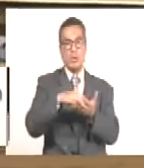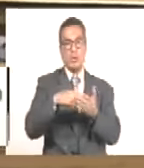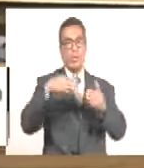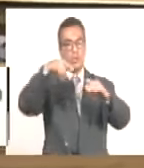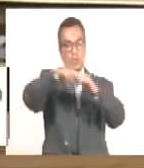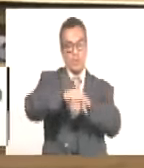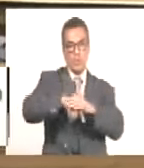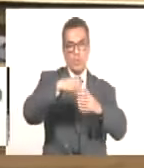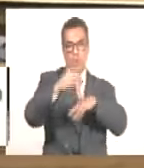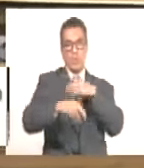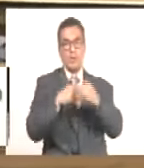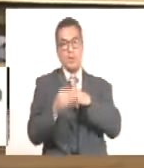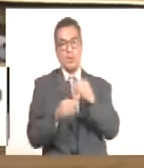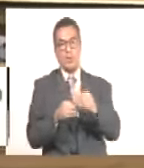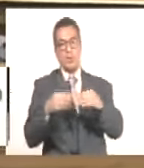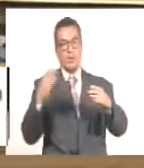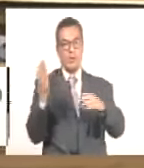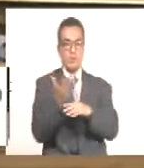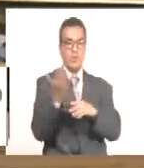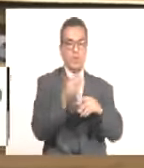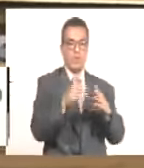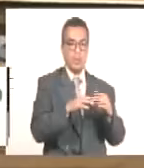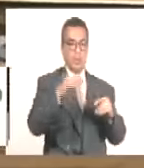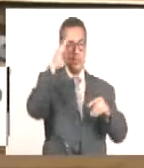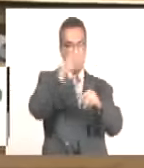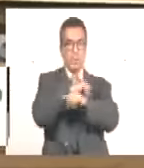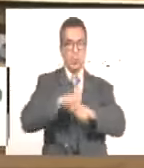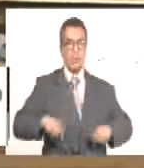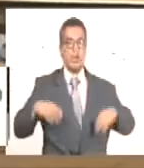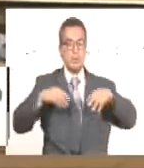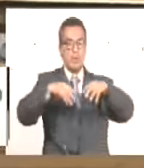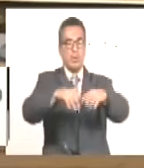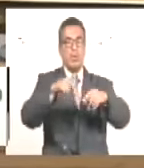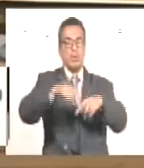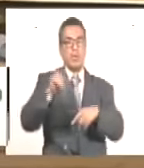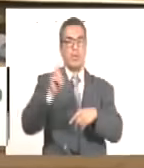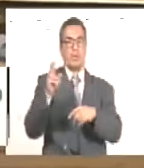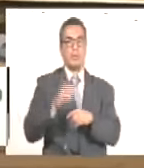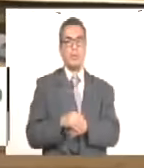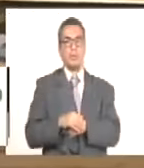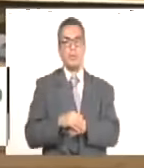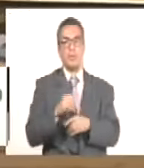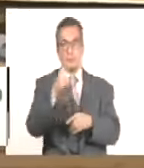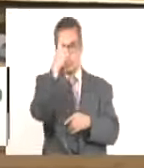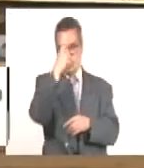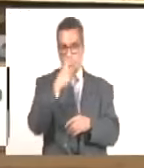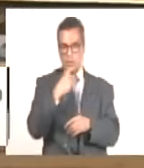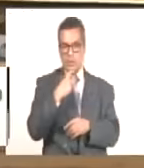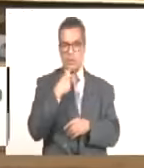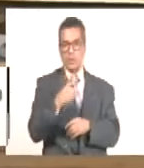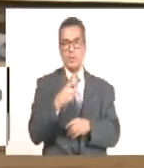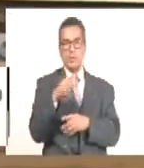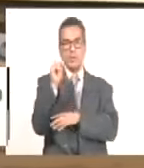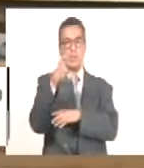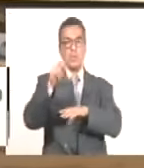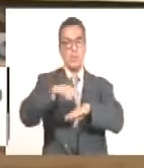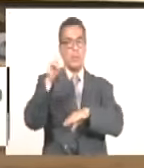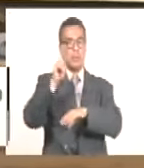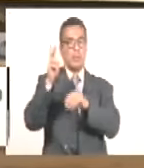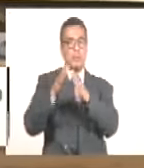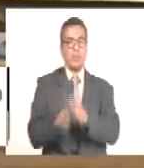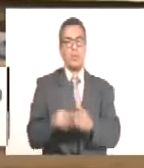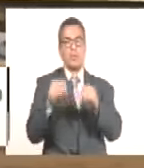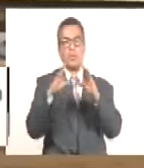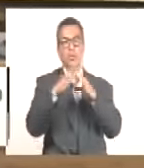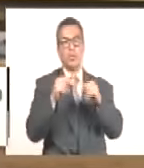para generar golpes de Estado, golpes militares, invasiones a Venezuela. Es la seriedad del Parlamento venezolano con